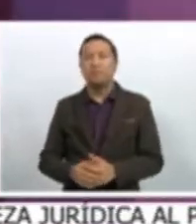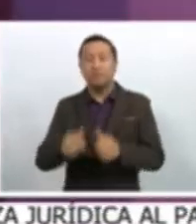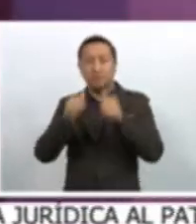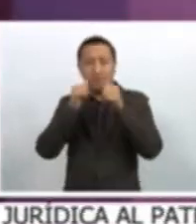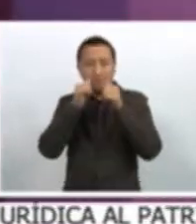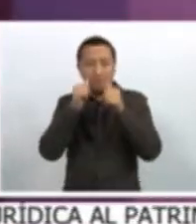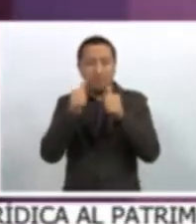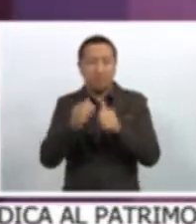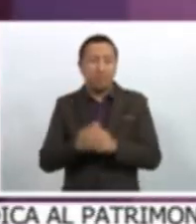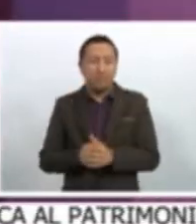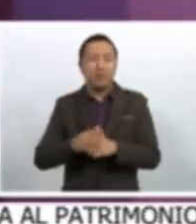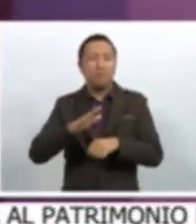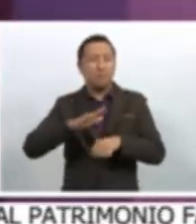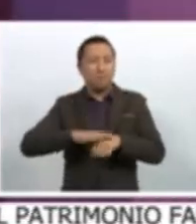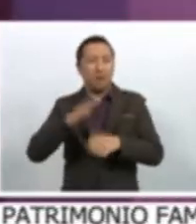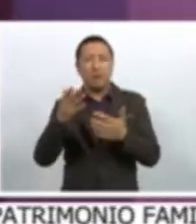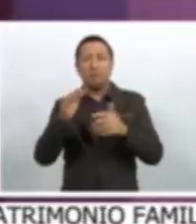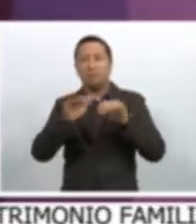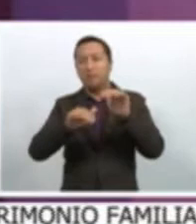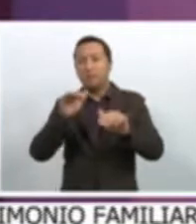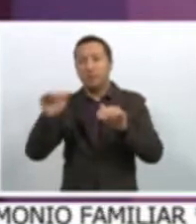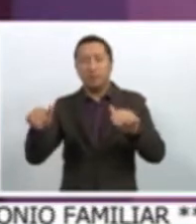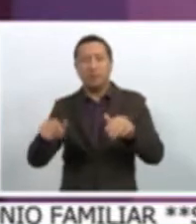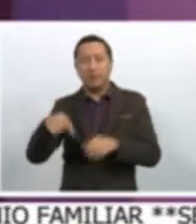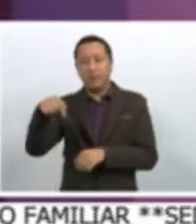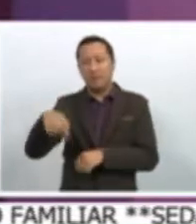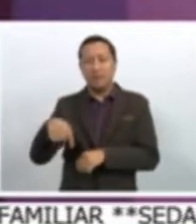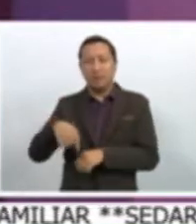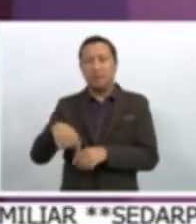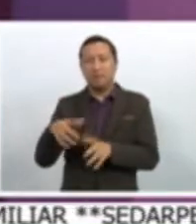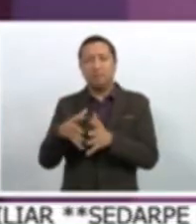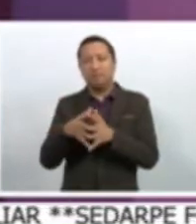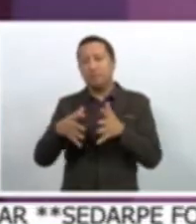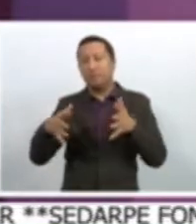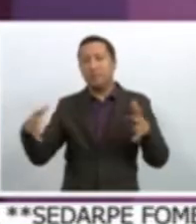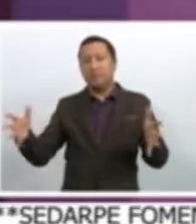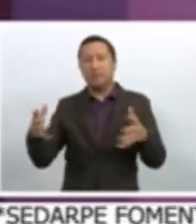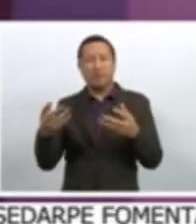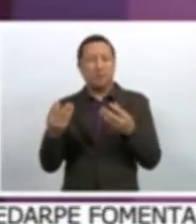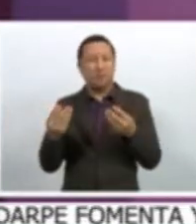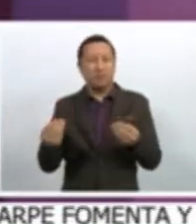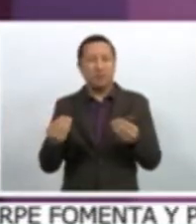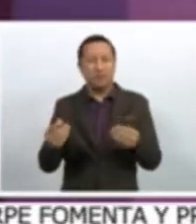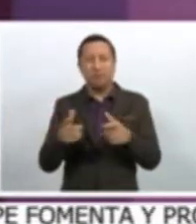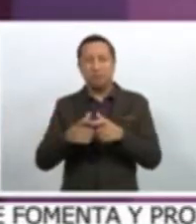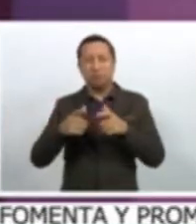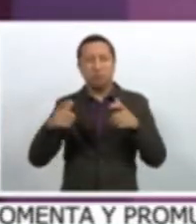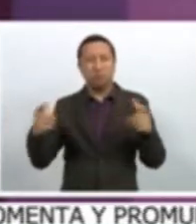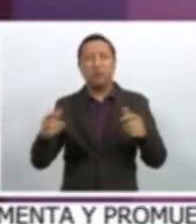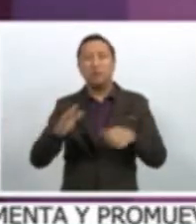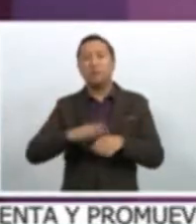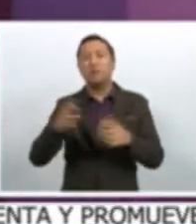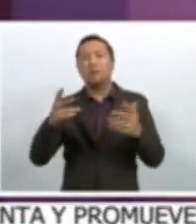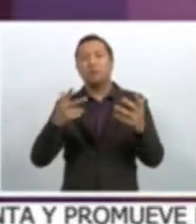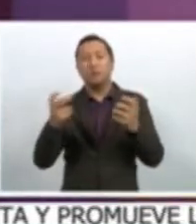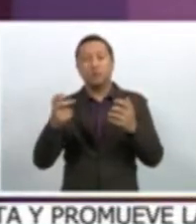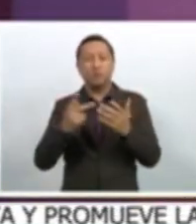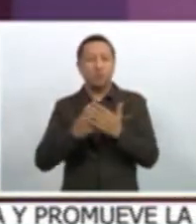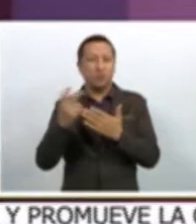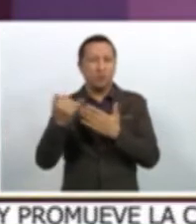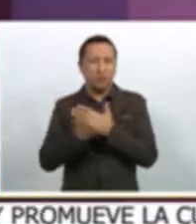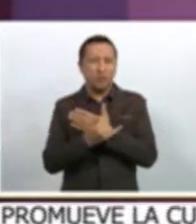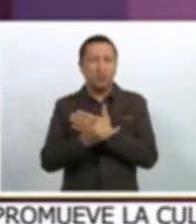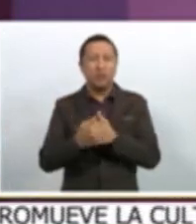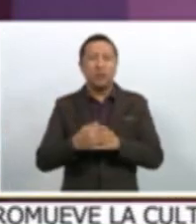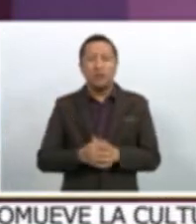diferentes convocatorias que estamos sacando. Esta estuvo muy amplia, fue una convocatoria muy amplia. que tuvimos más de 800 proyectos que se inscribieron,